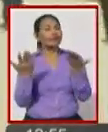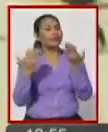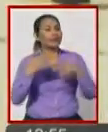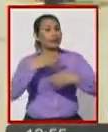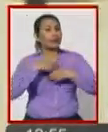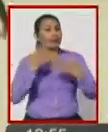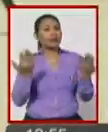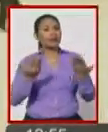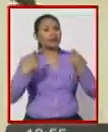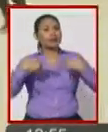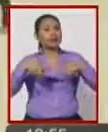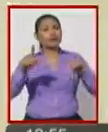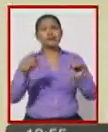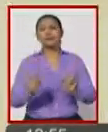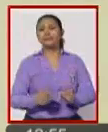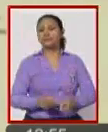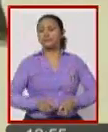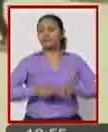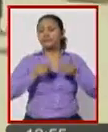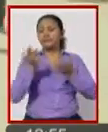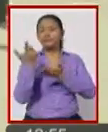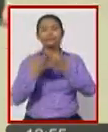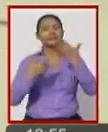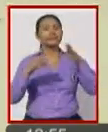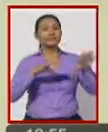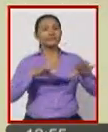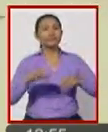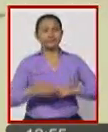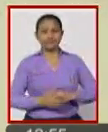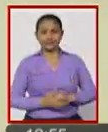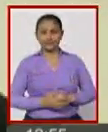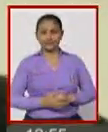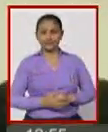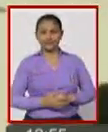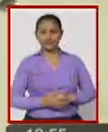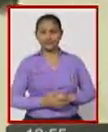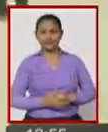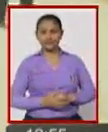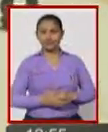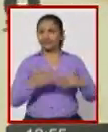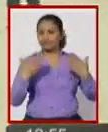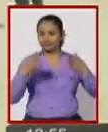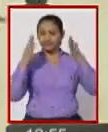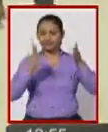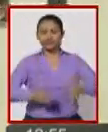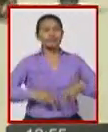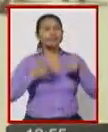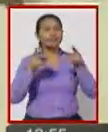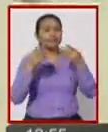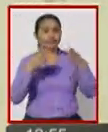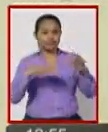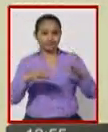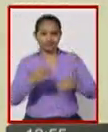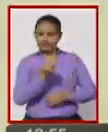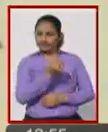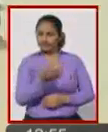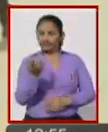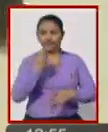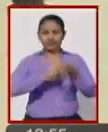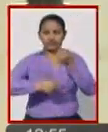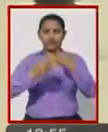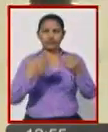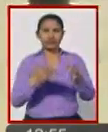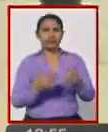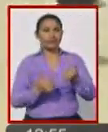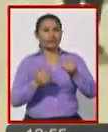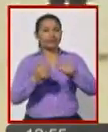vamos a quejarnos? ¿Dónde vamos a ir a demandar? ¿Qué vamos a hacer? Usted escuchó entonces, Felipe, la denuncia que realizan algunos de los comerciantes que se